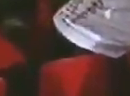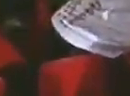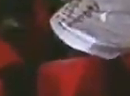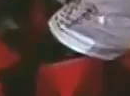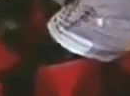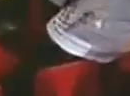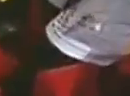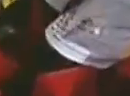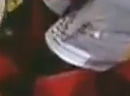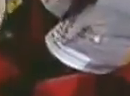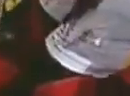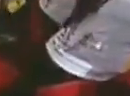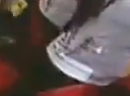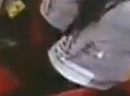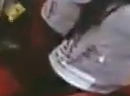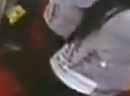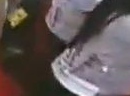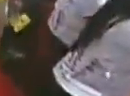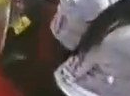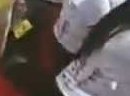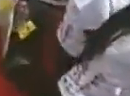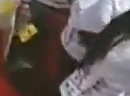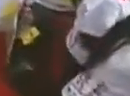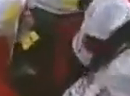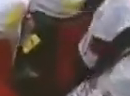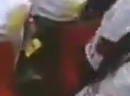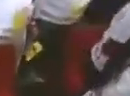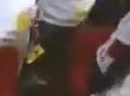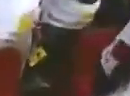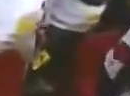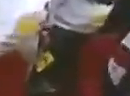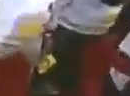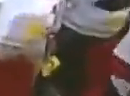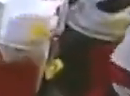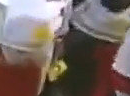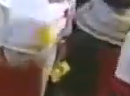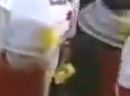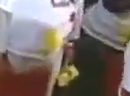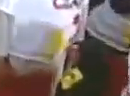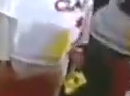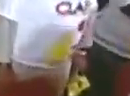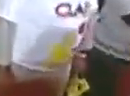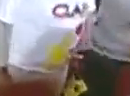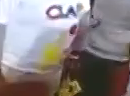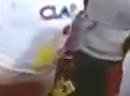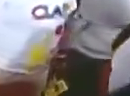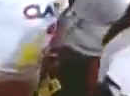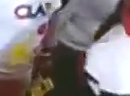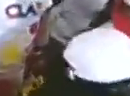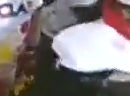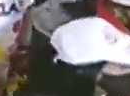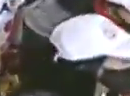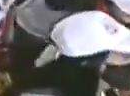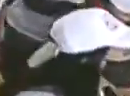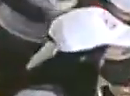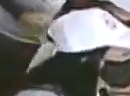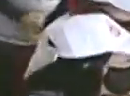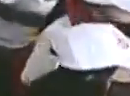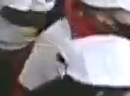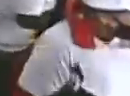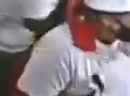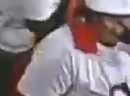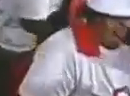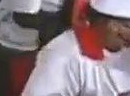golpe arrollador, los cueros redoblan, el quinto llama,